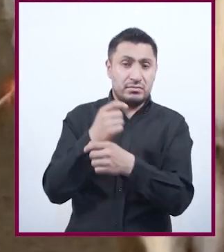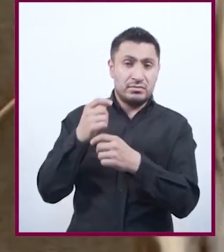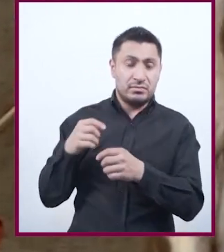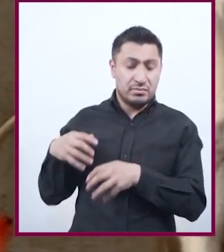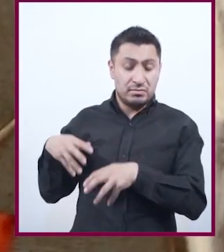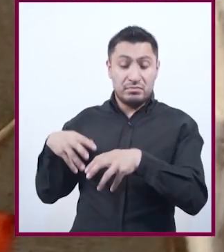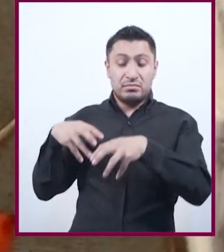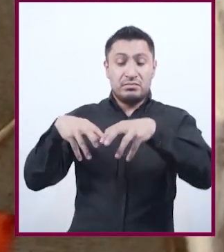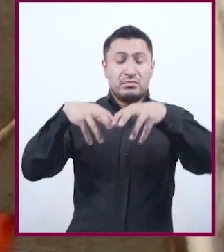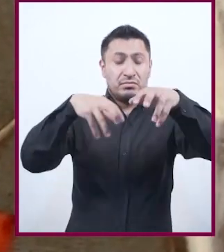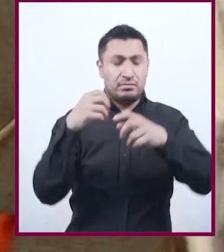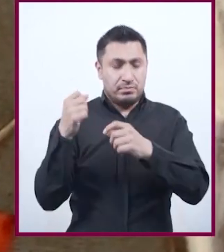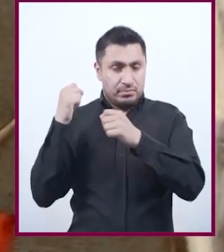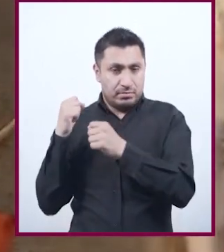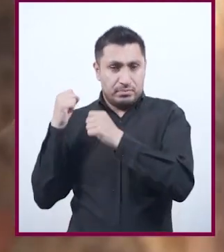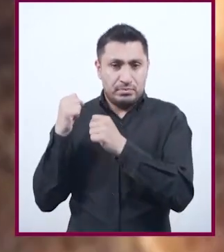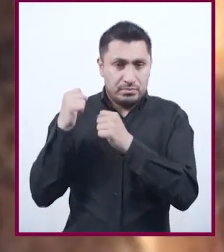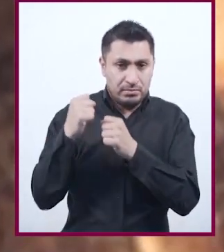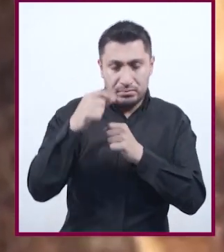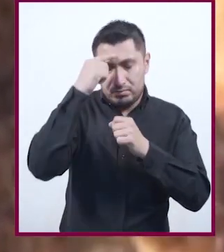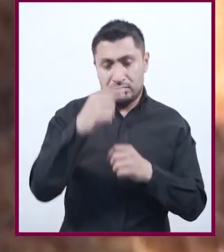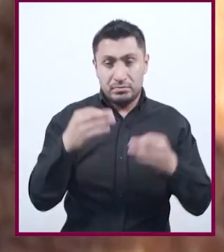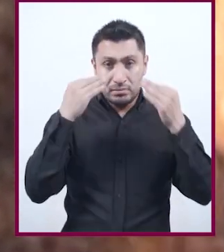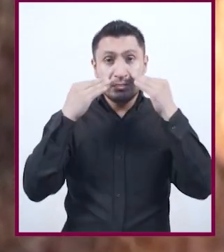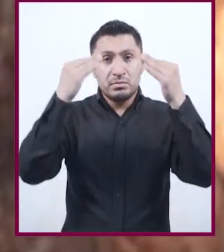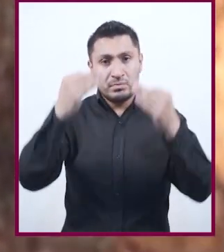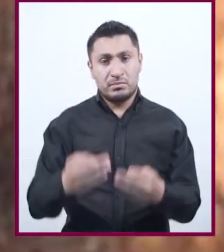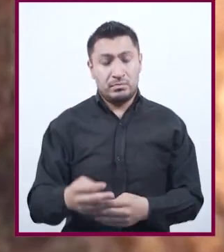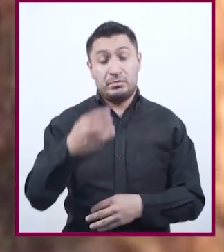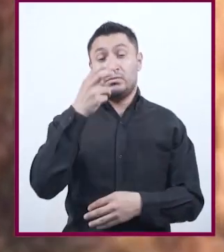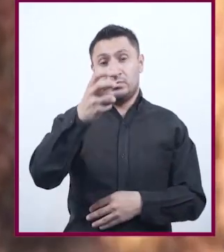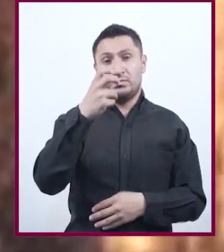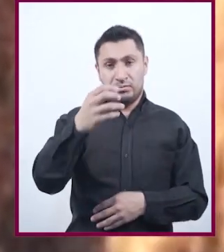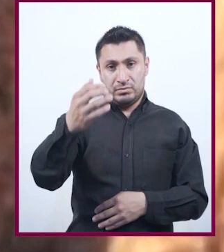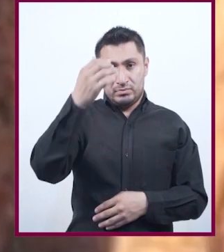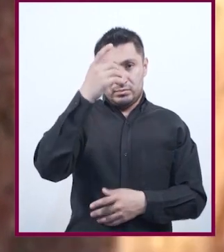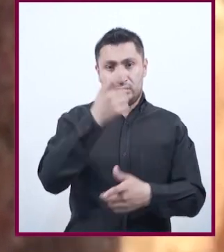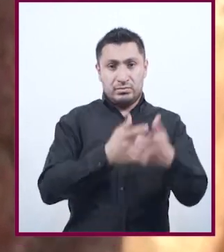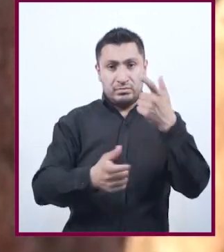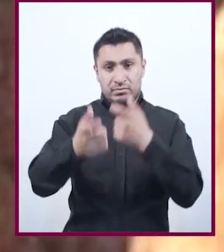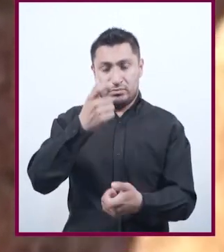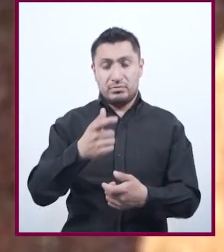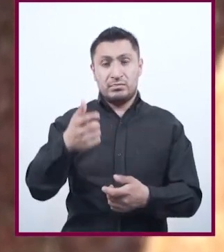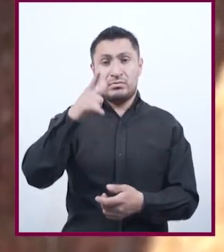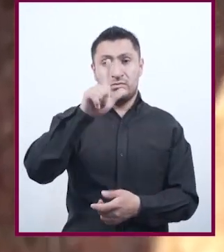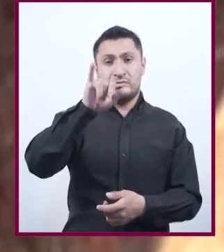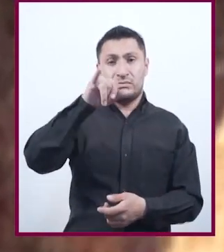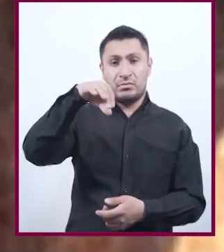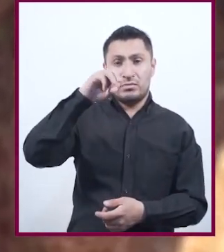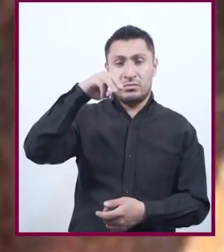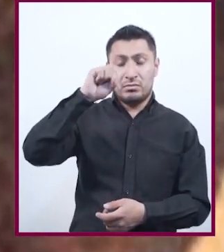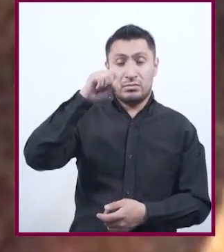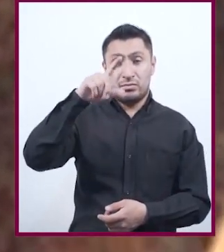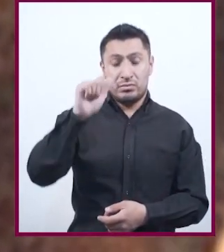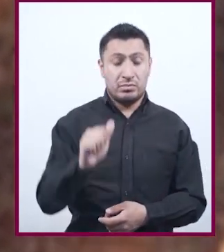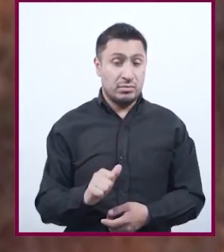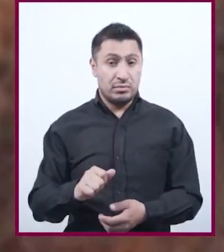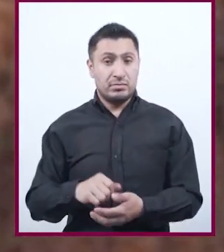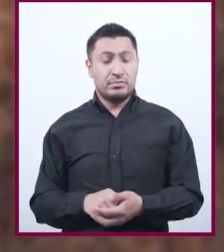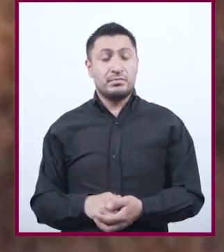en la procesión del Santo Entierro para que vayan a presenciarlo. Y por esto se les cobra la limosna